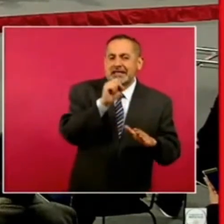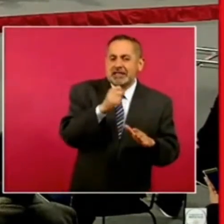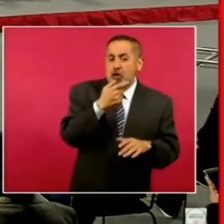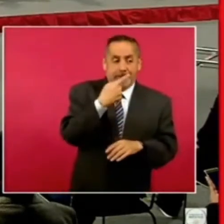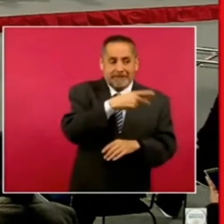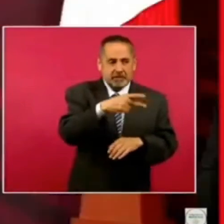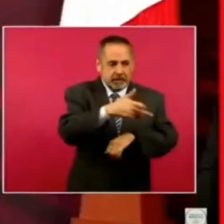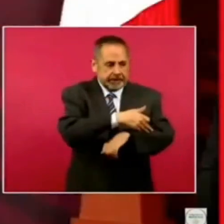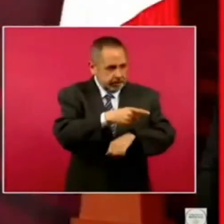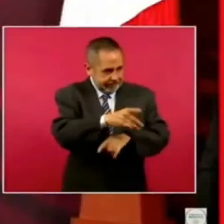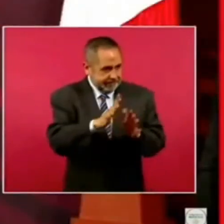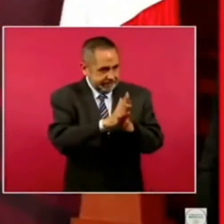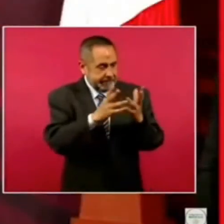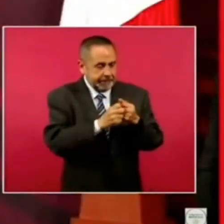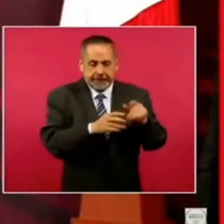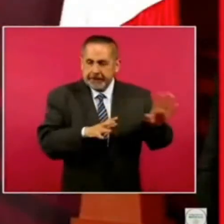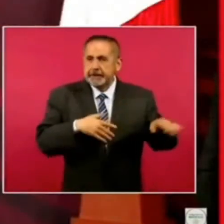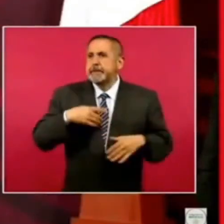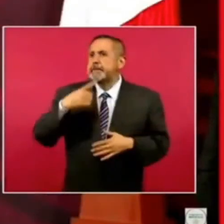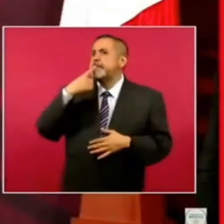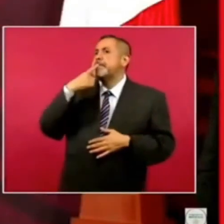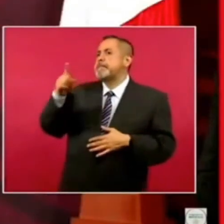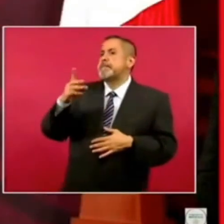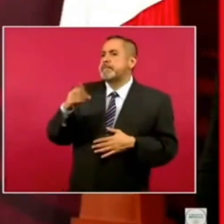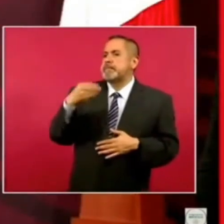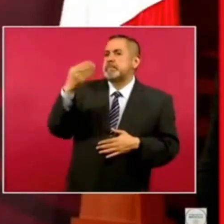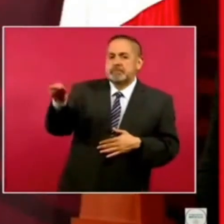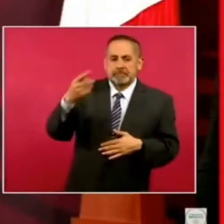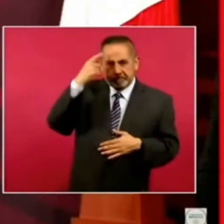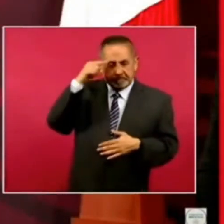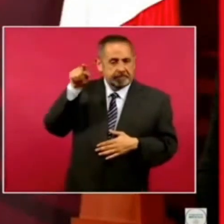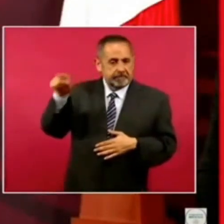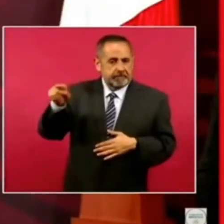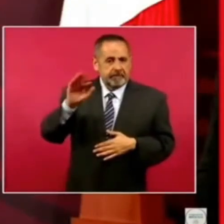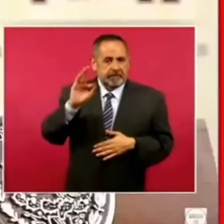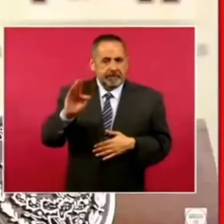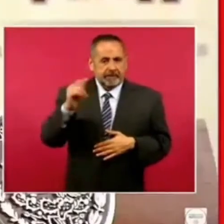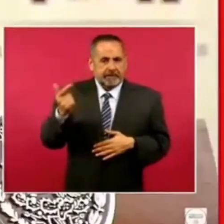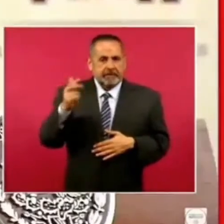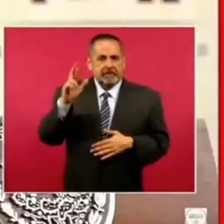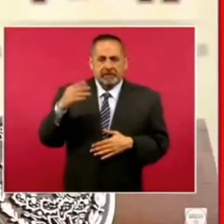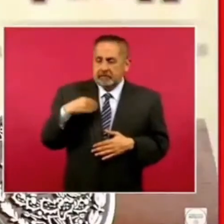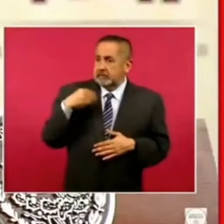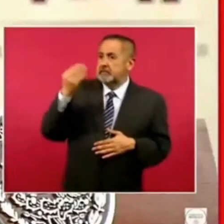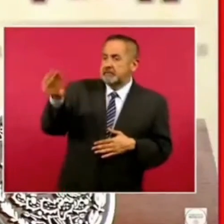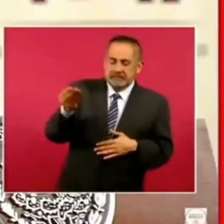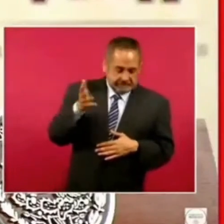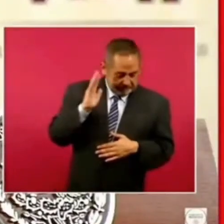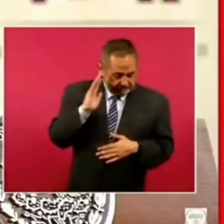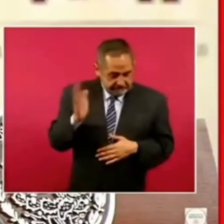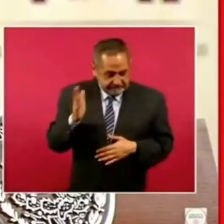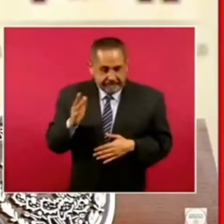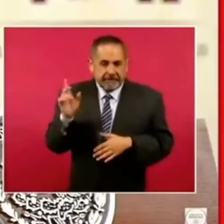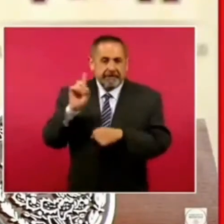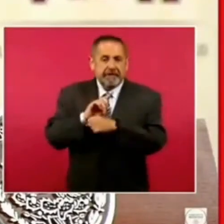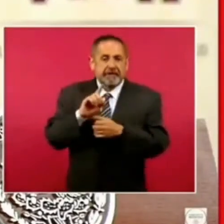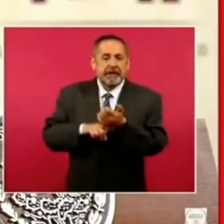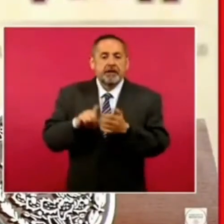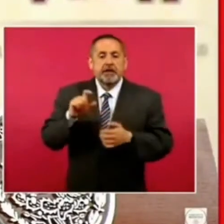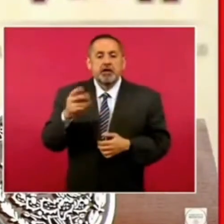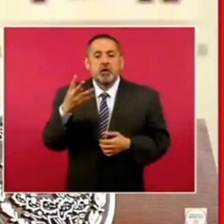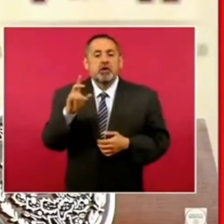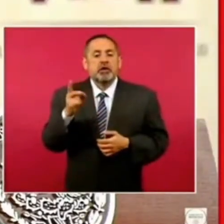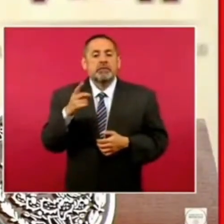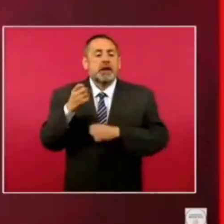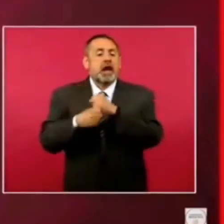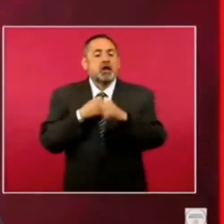confabulación y presentó denuncias ante la Fiscalía General de la República el 24 de diciembre